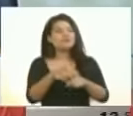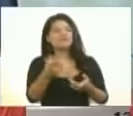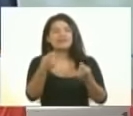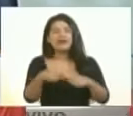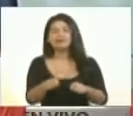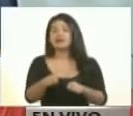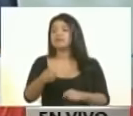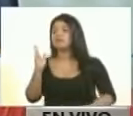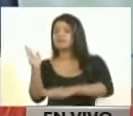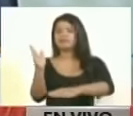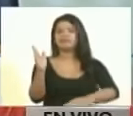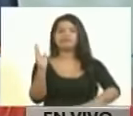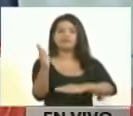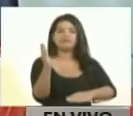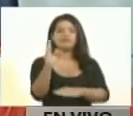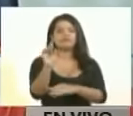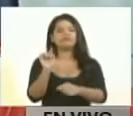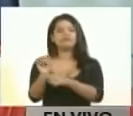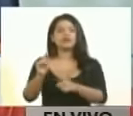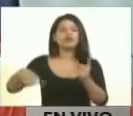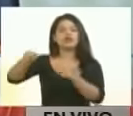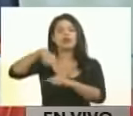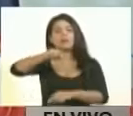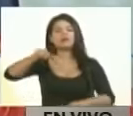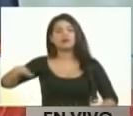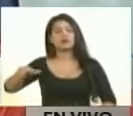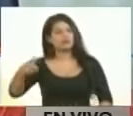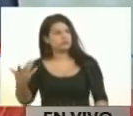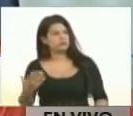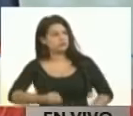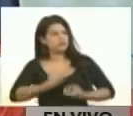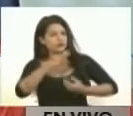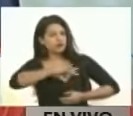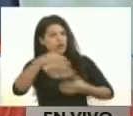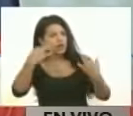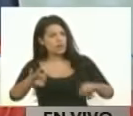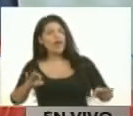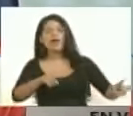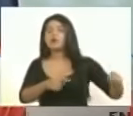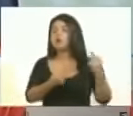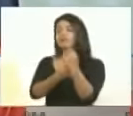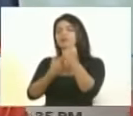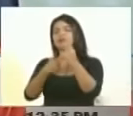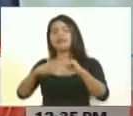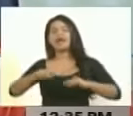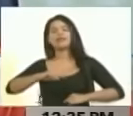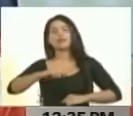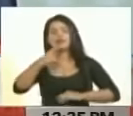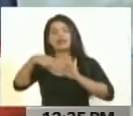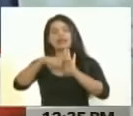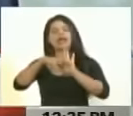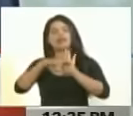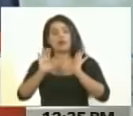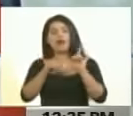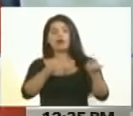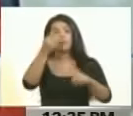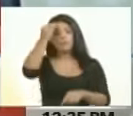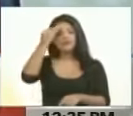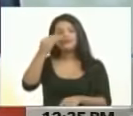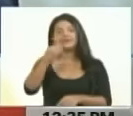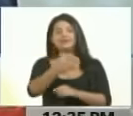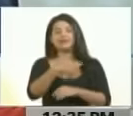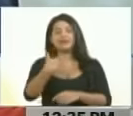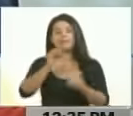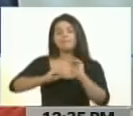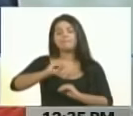y criminalización de las protestas y las expresiones sociales. Y eso es lo que quieren para Venezuela. Porque ¿quién montó